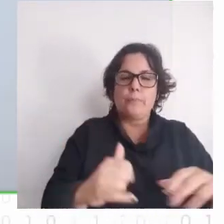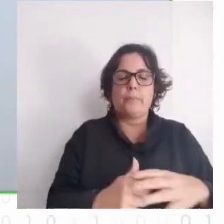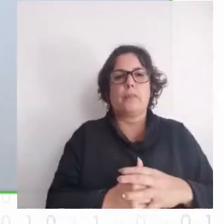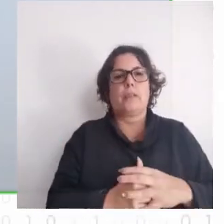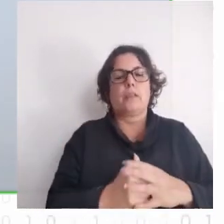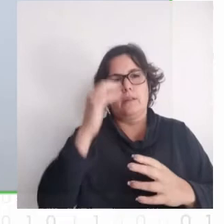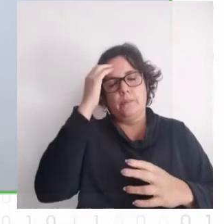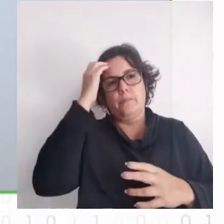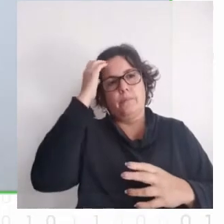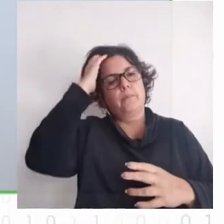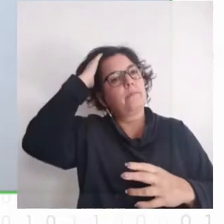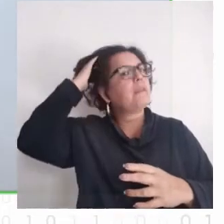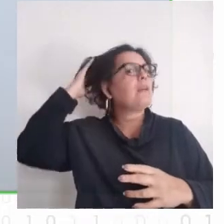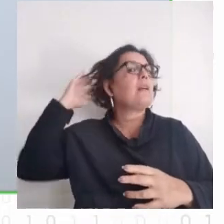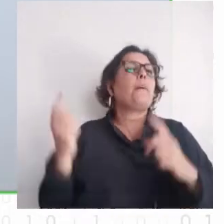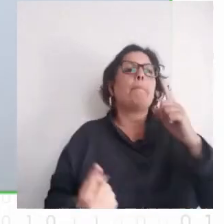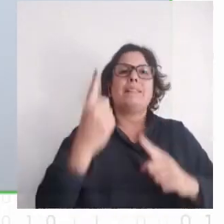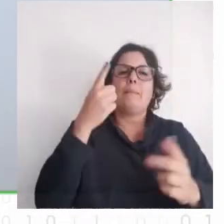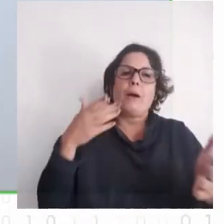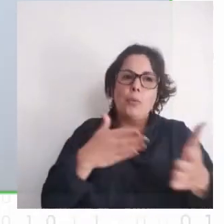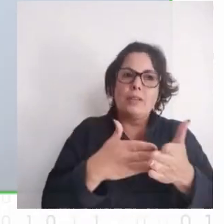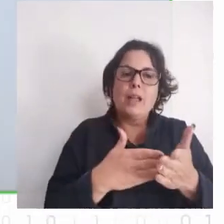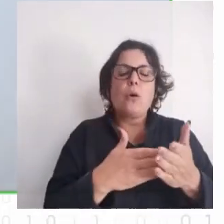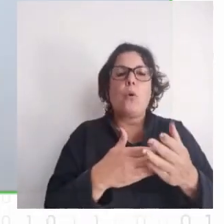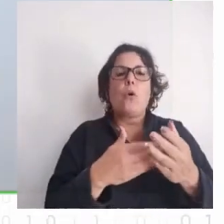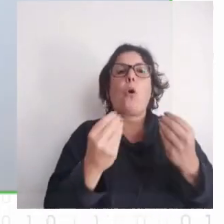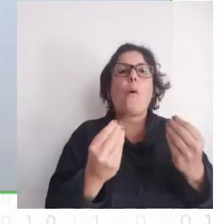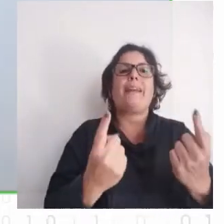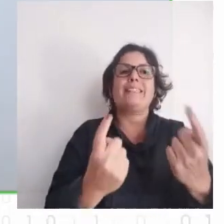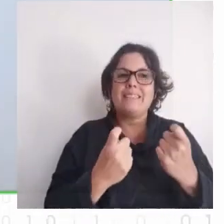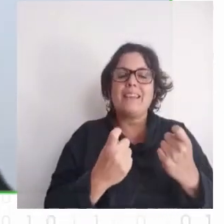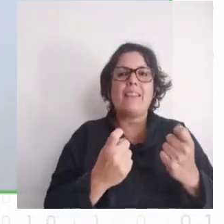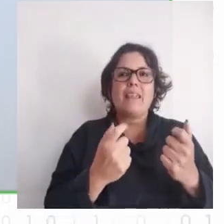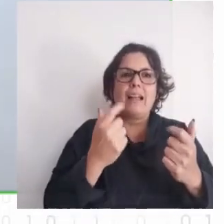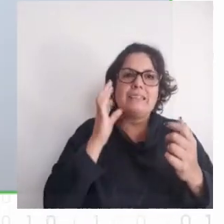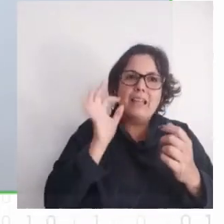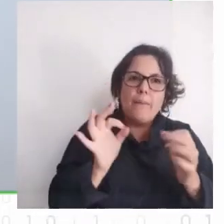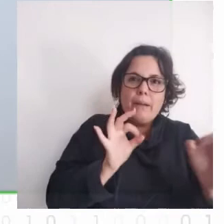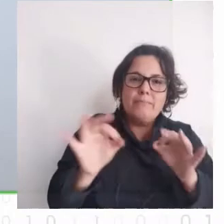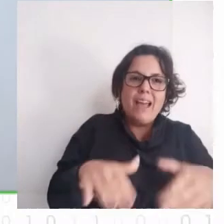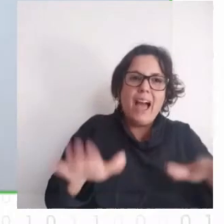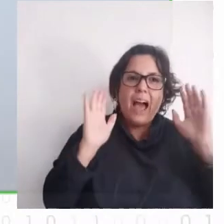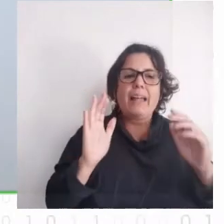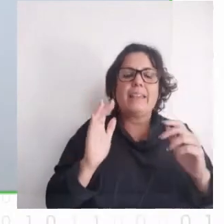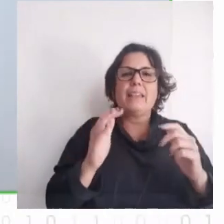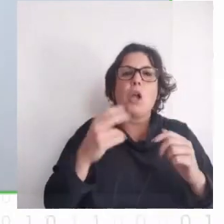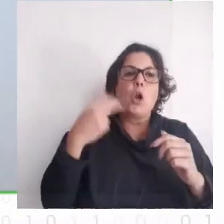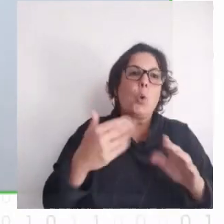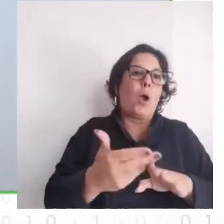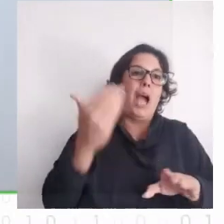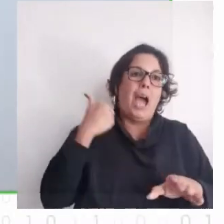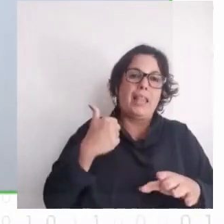El principal obstáculo al que nos enfrentábamos era la necesidad de crear predicciones en un escenario nunca antes visto, como lo fue la